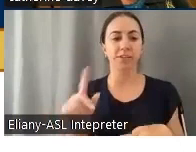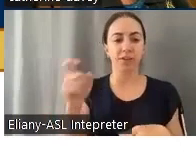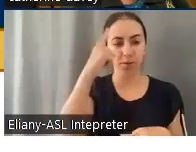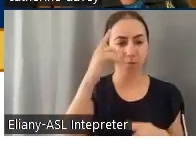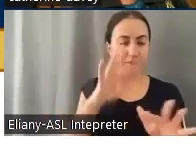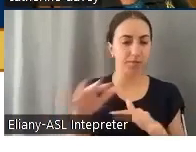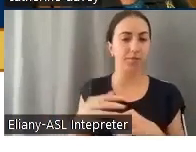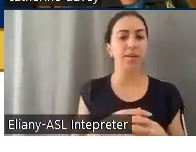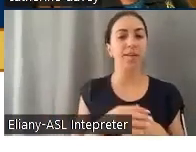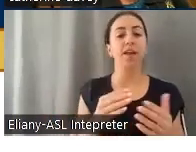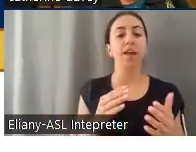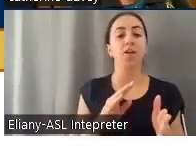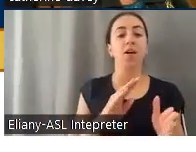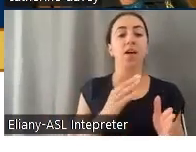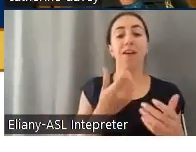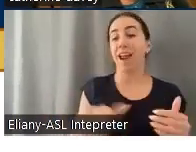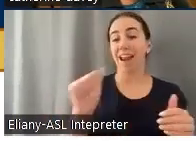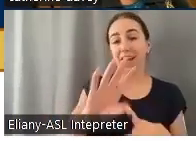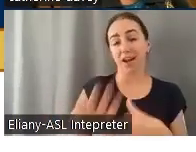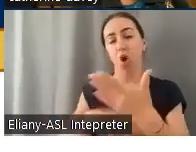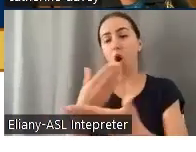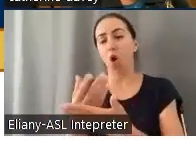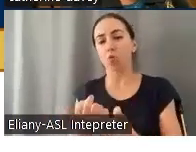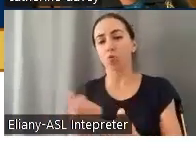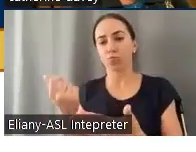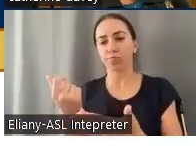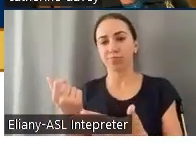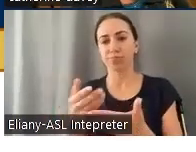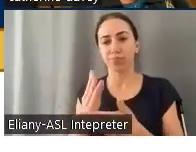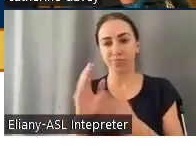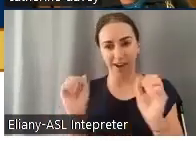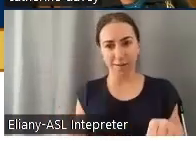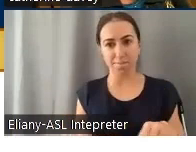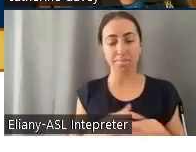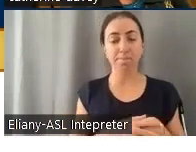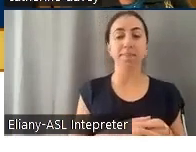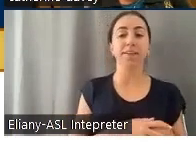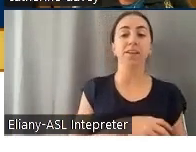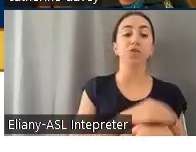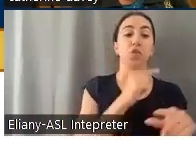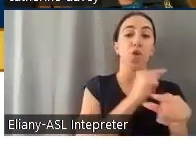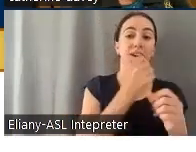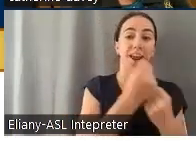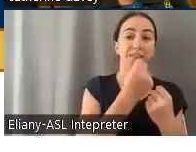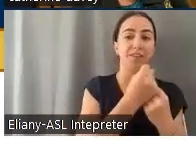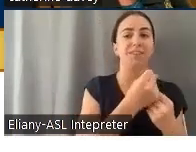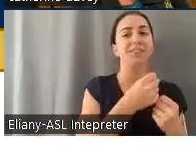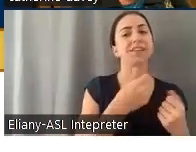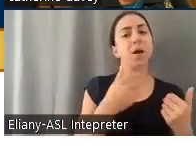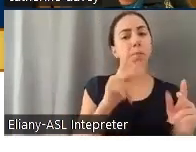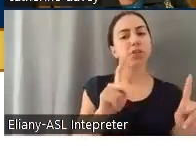y los derechos que se le pueden remover en una tutela son todos. No es como en una abogacía